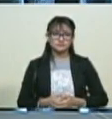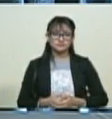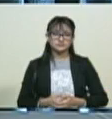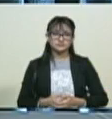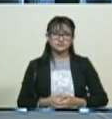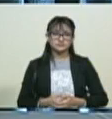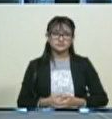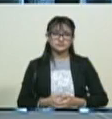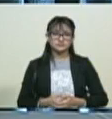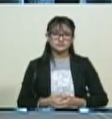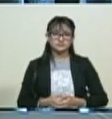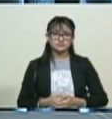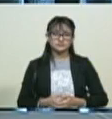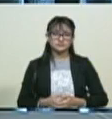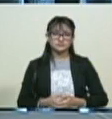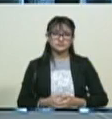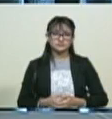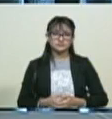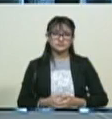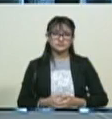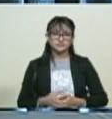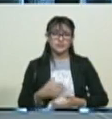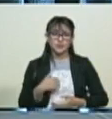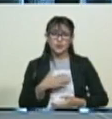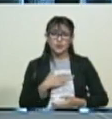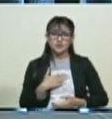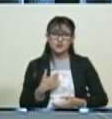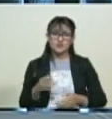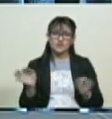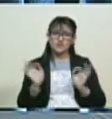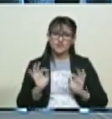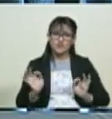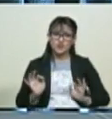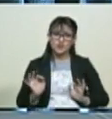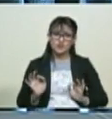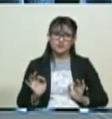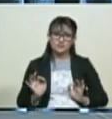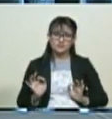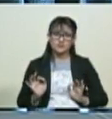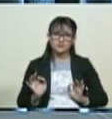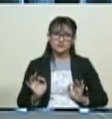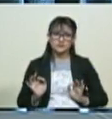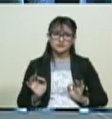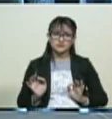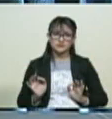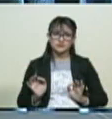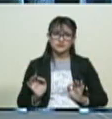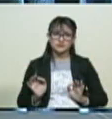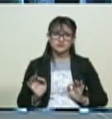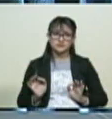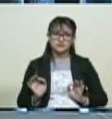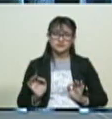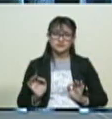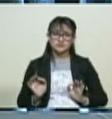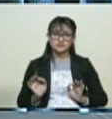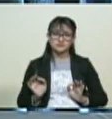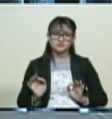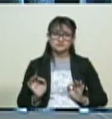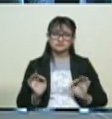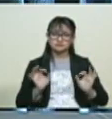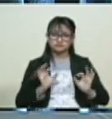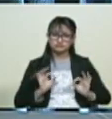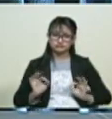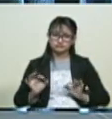me gustaría pues que a través de los mecanismos que tenemos pudiéramos establecer